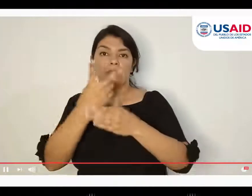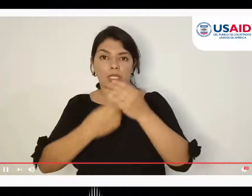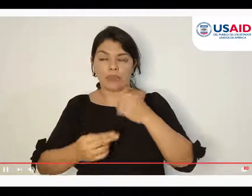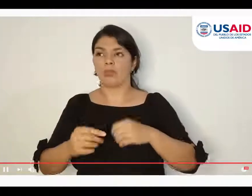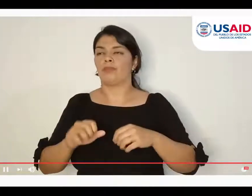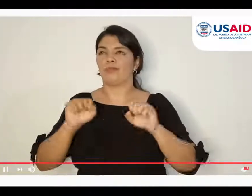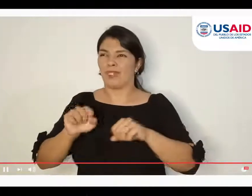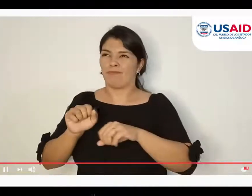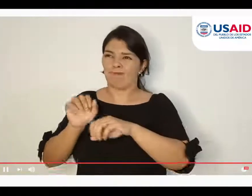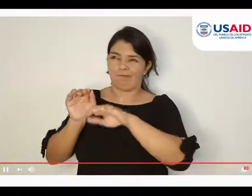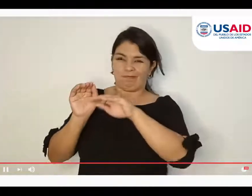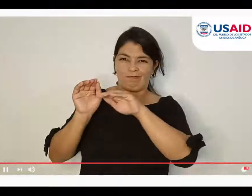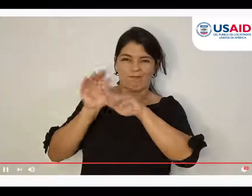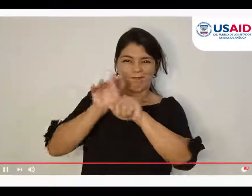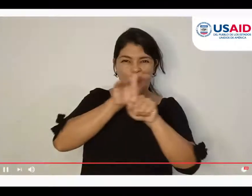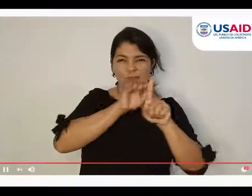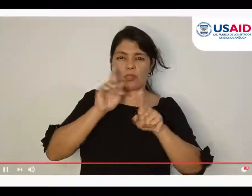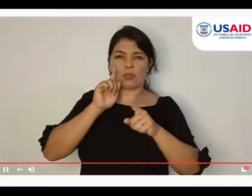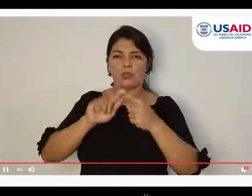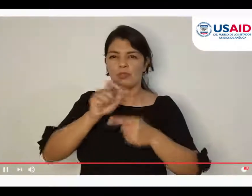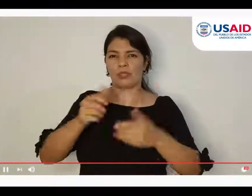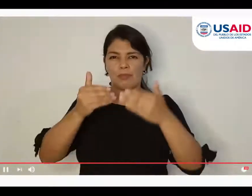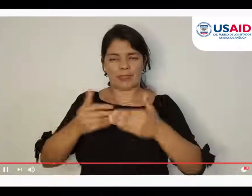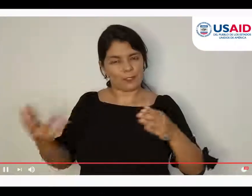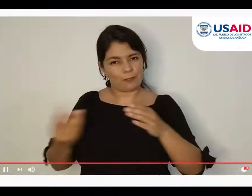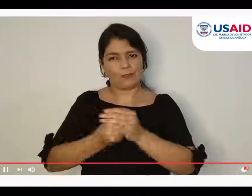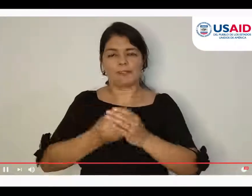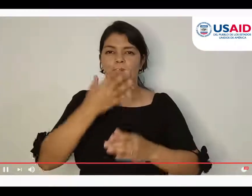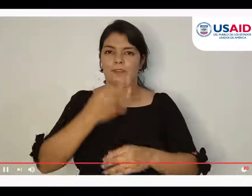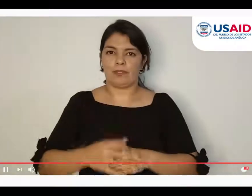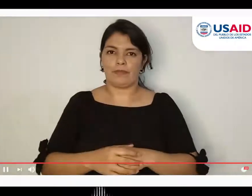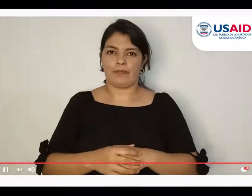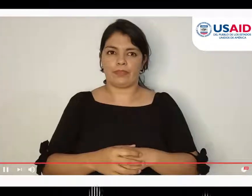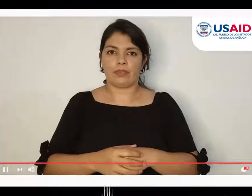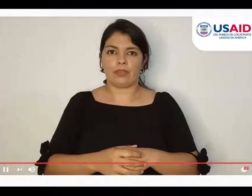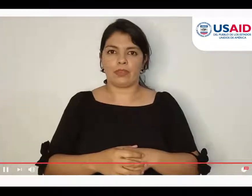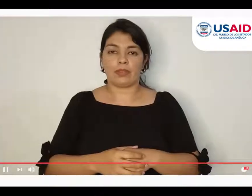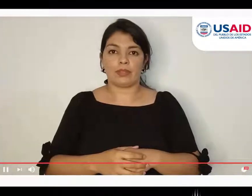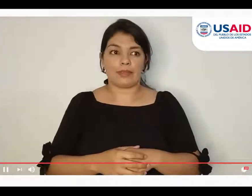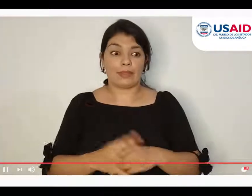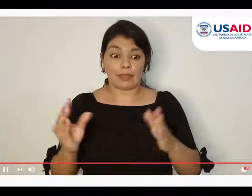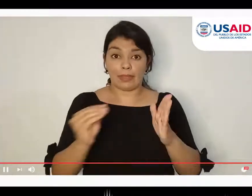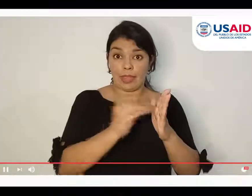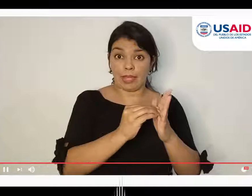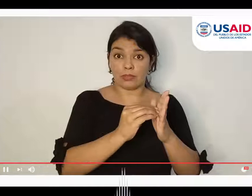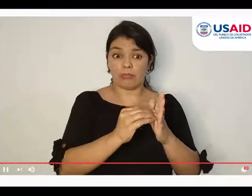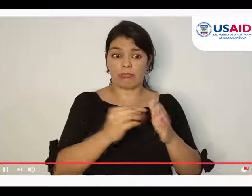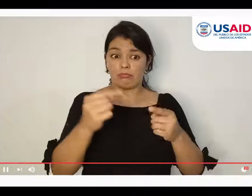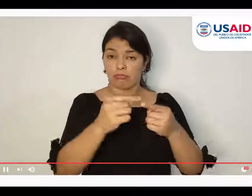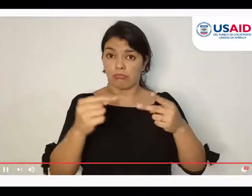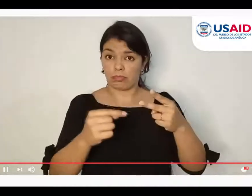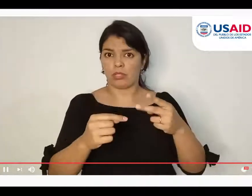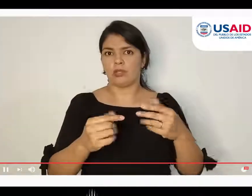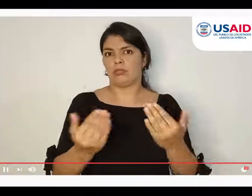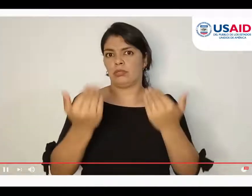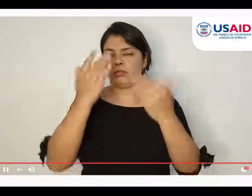que genere inclusión social para las personas con discapacidad. Estos temas contribuyen o son un medio para